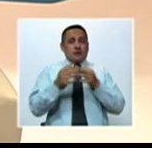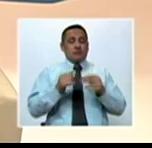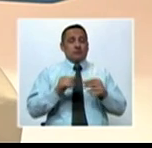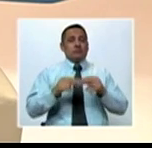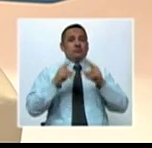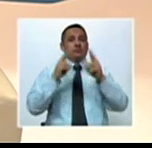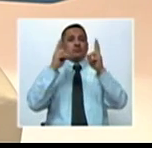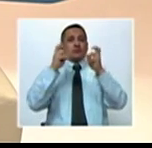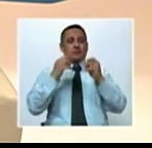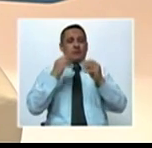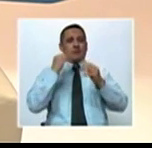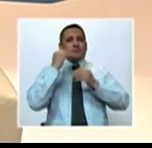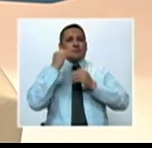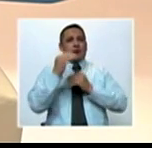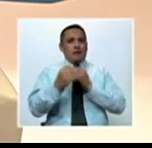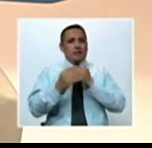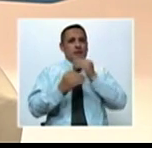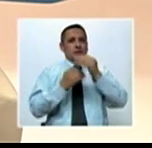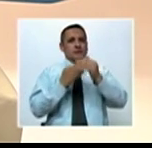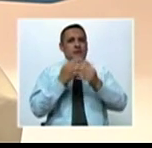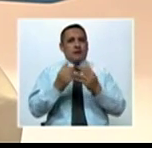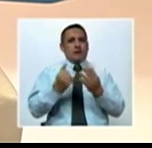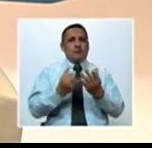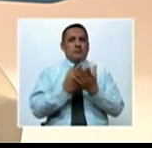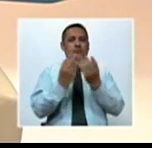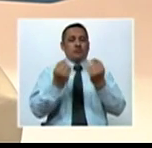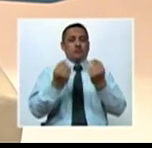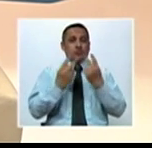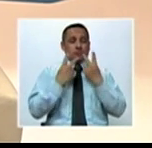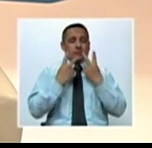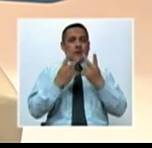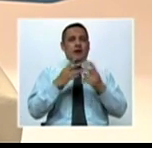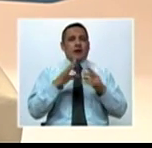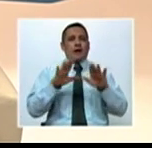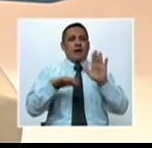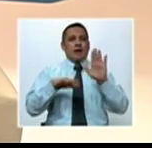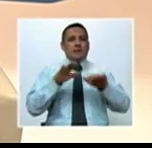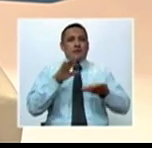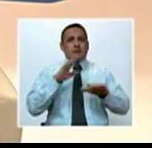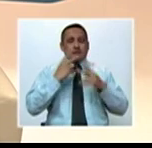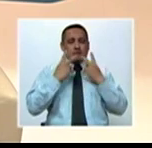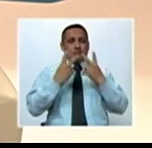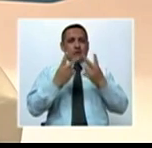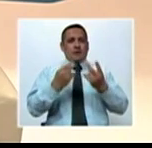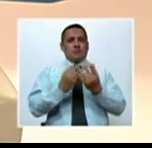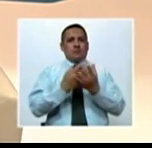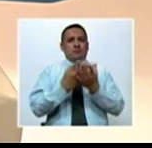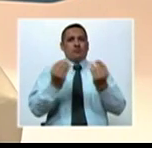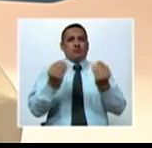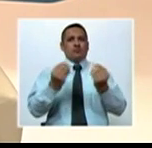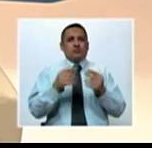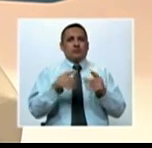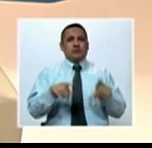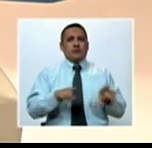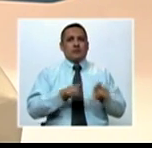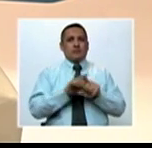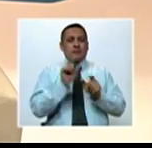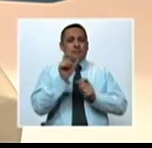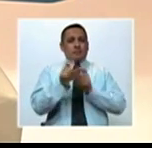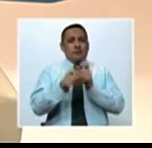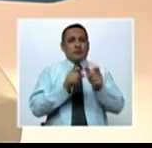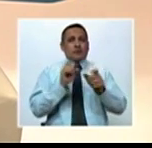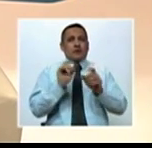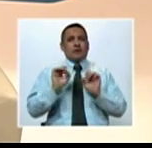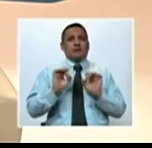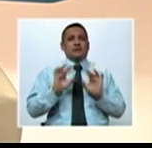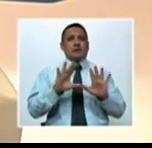ser un caso que se va a citar mucho, ¿no? Porque en realidad pasa mucho, y siendo